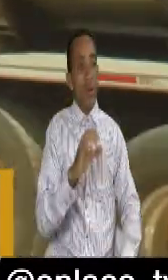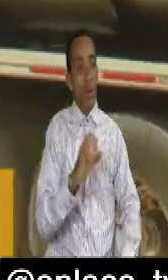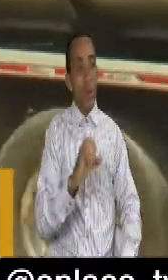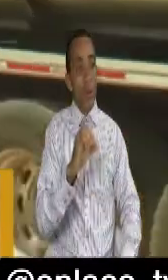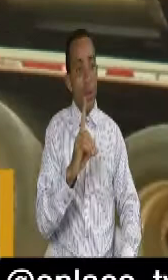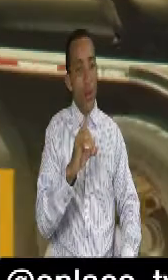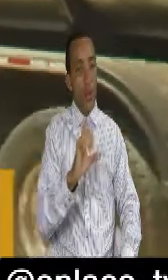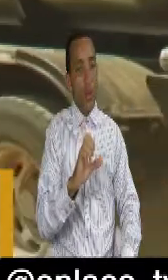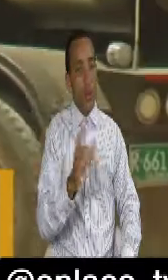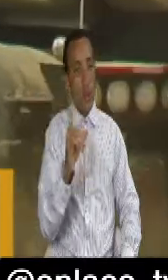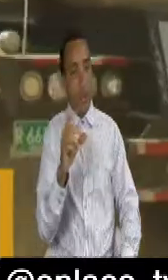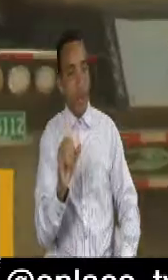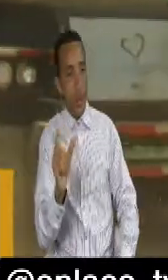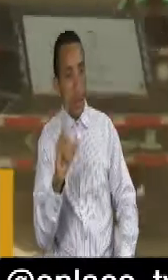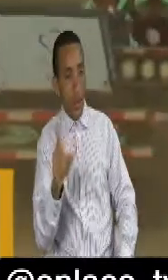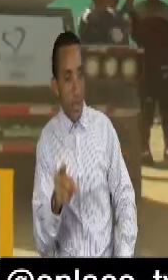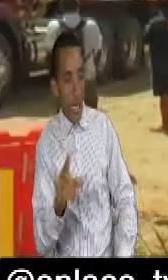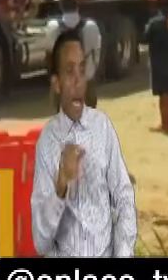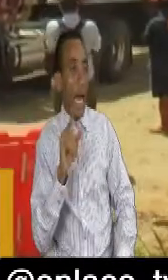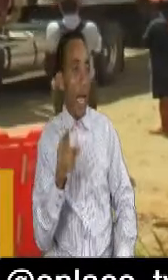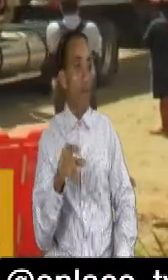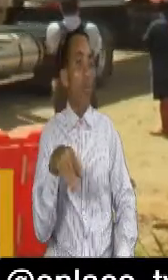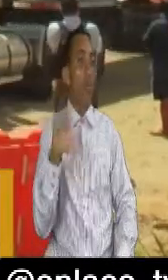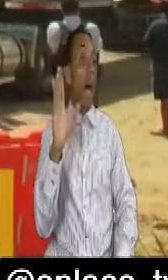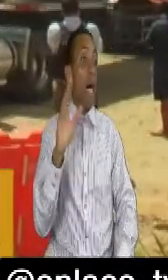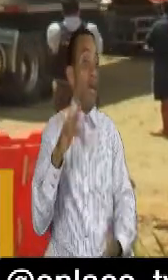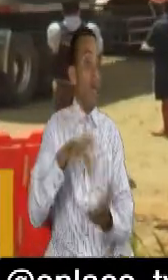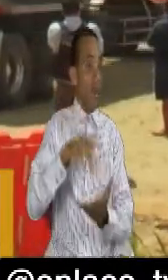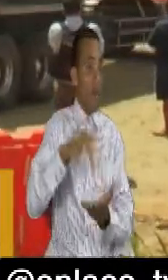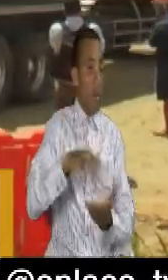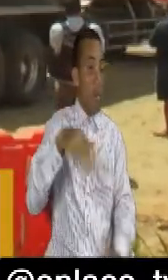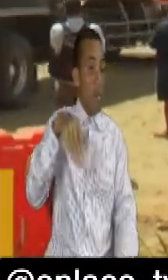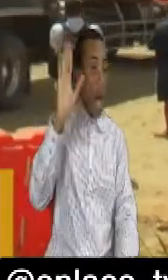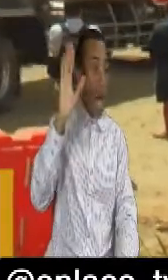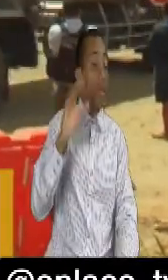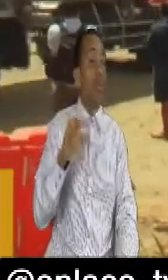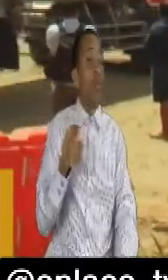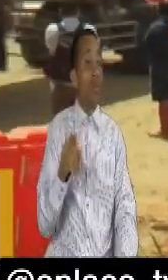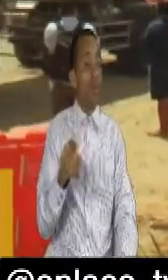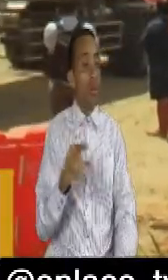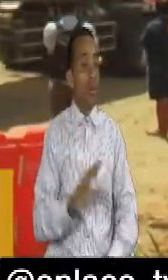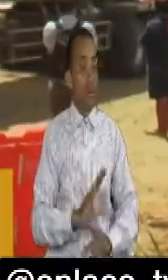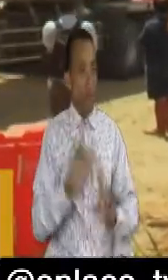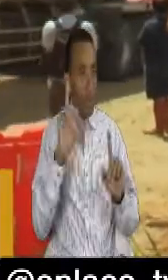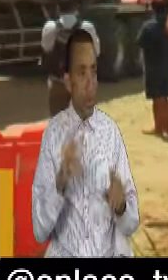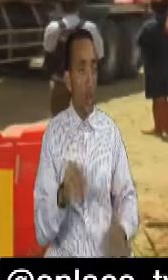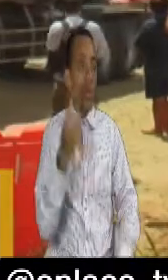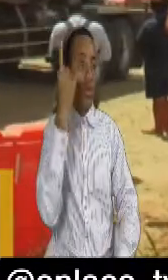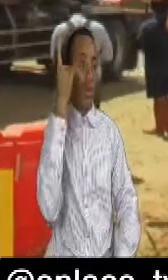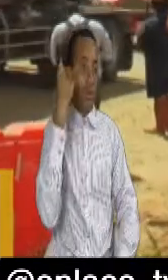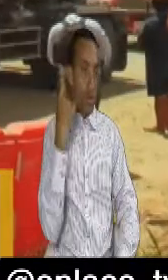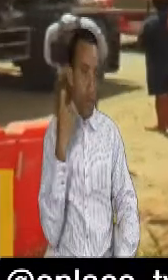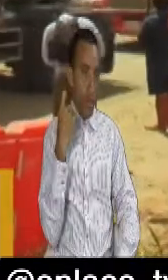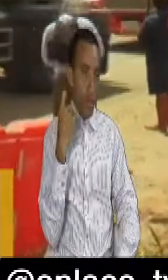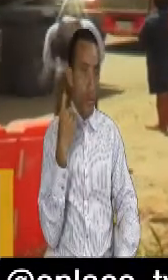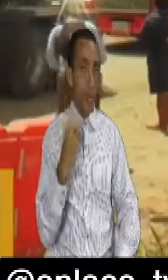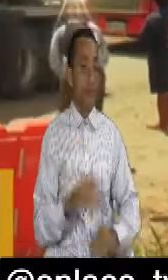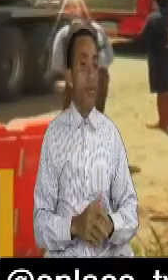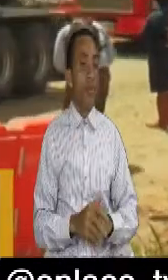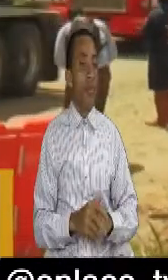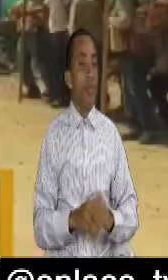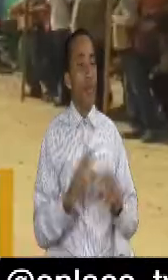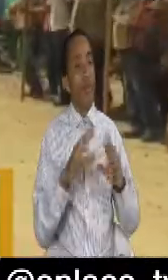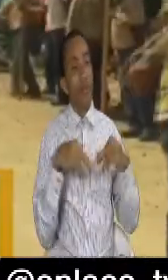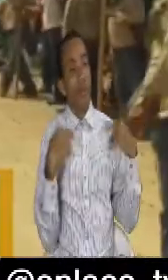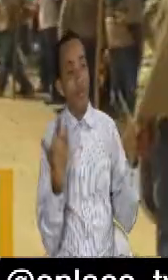tienen el mayor monto de las deudas y pues realmente también se les pidió ayer en la mesa durante la